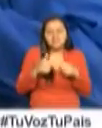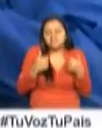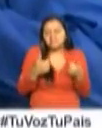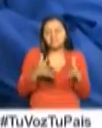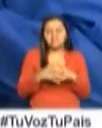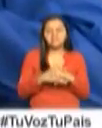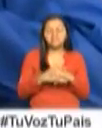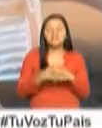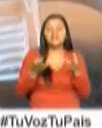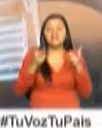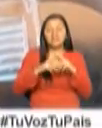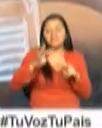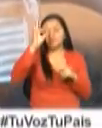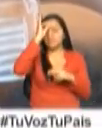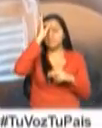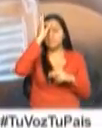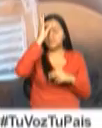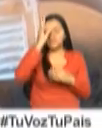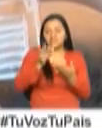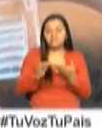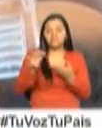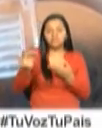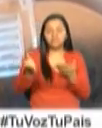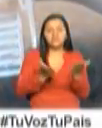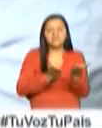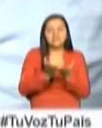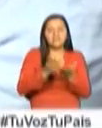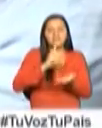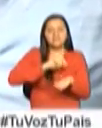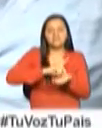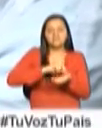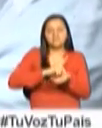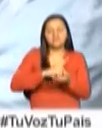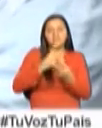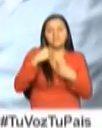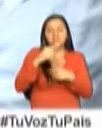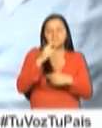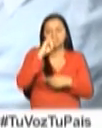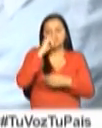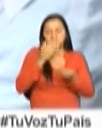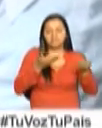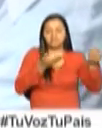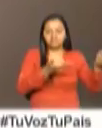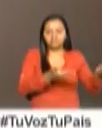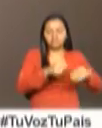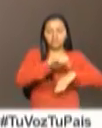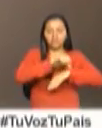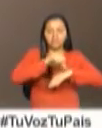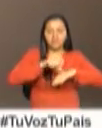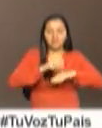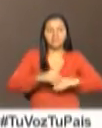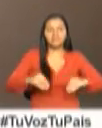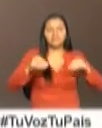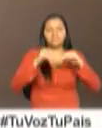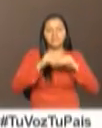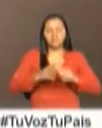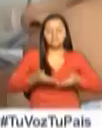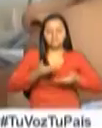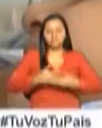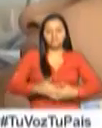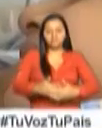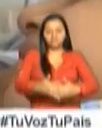de Vilcabamba brinda servicios como medicina interna, pediatría, cirugía general y